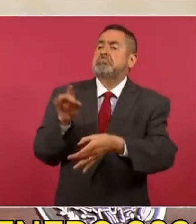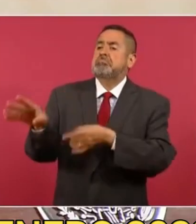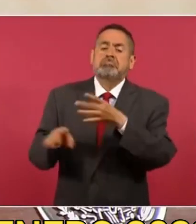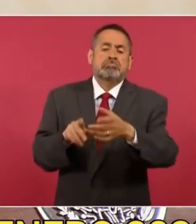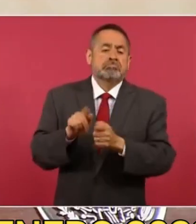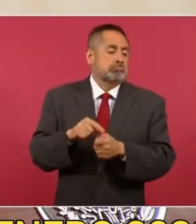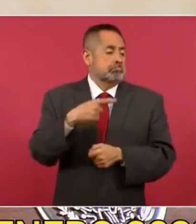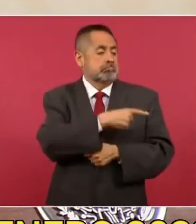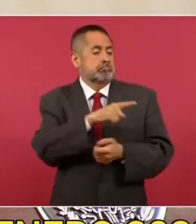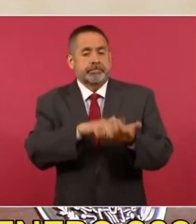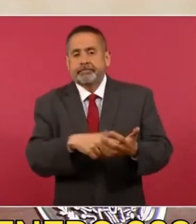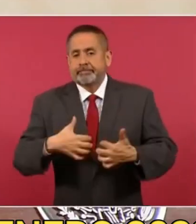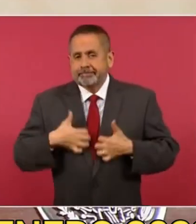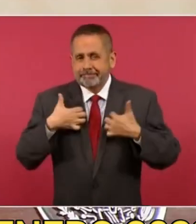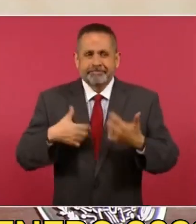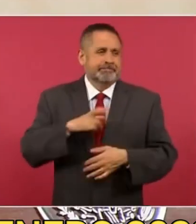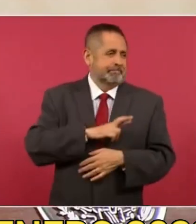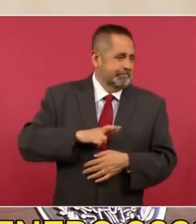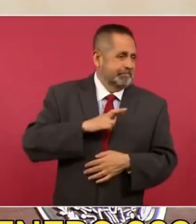por coraje o